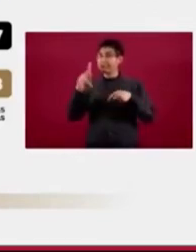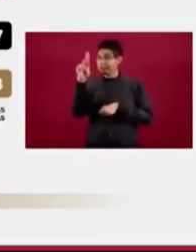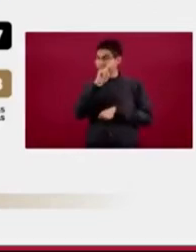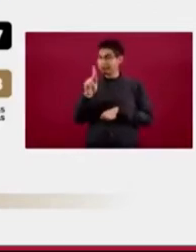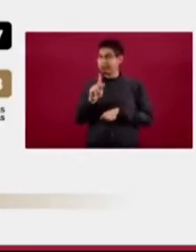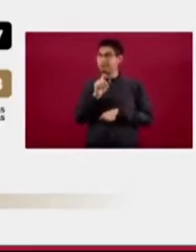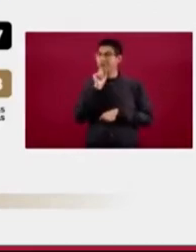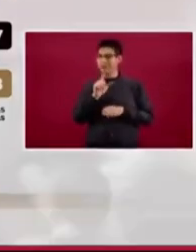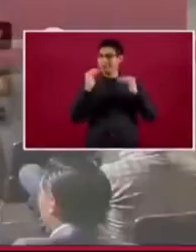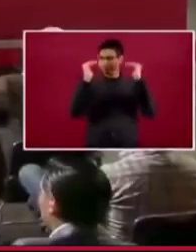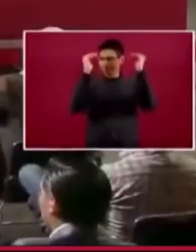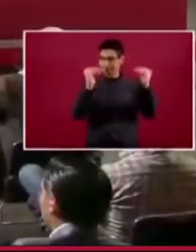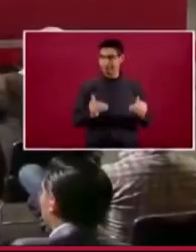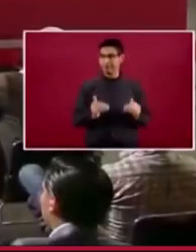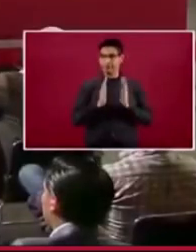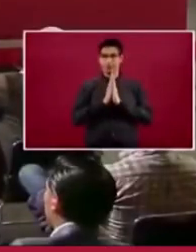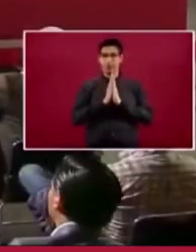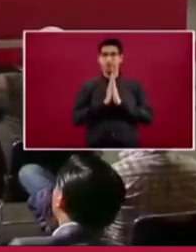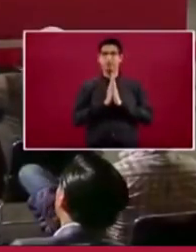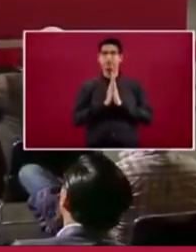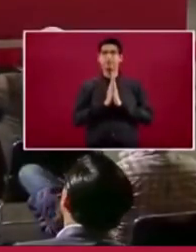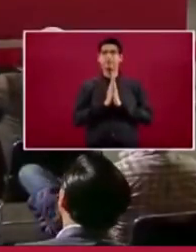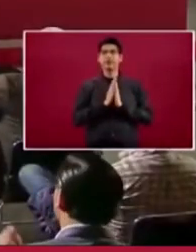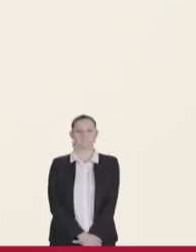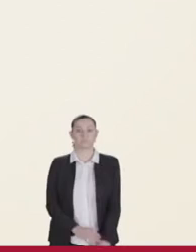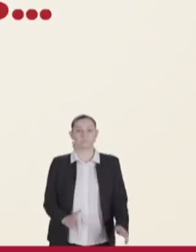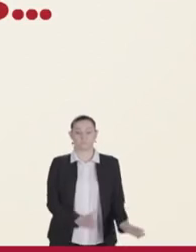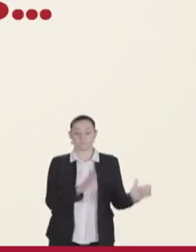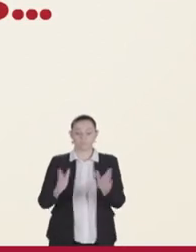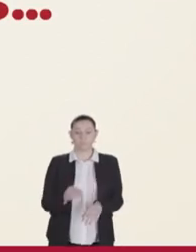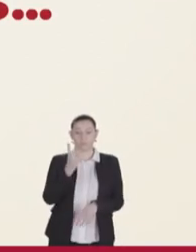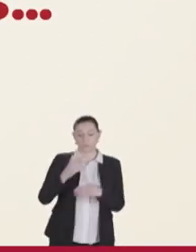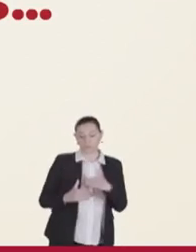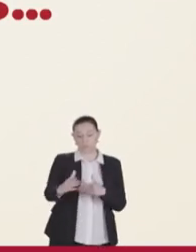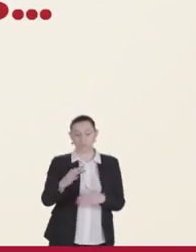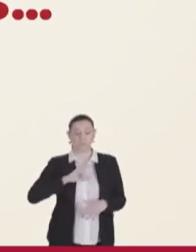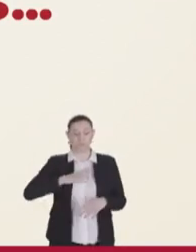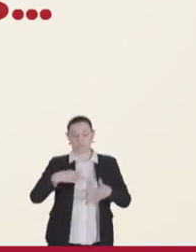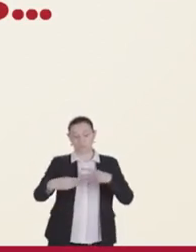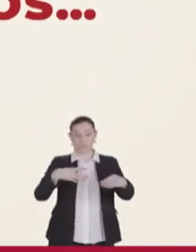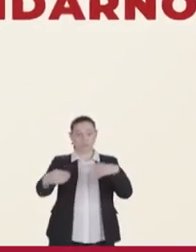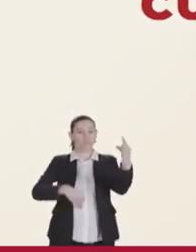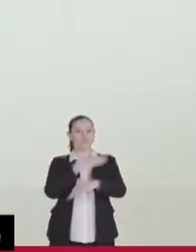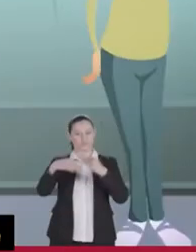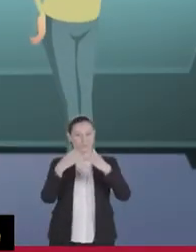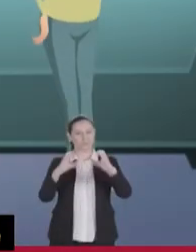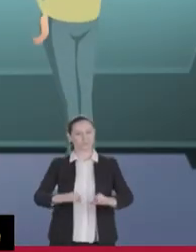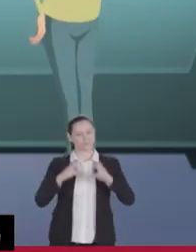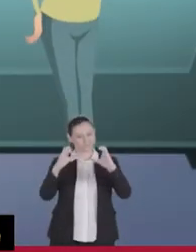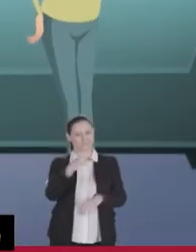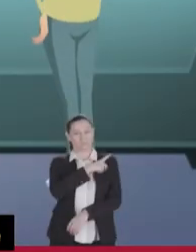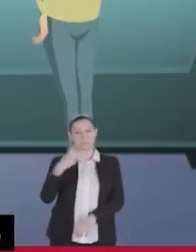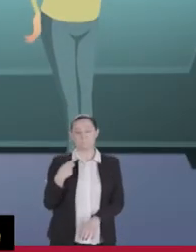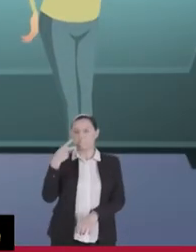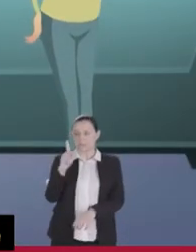perspectivas y se va informando los pasos. Y me parece que han logrado ir parando paulatinamente las